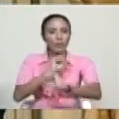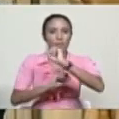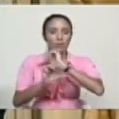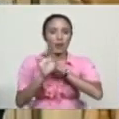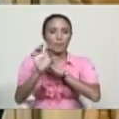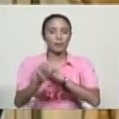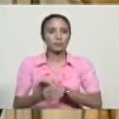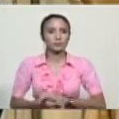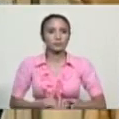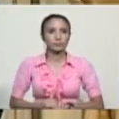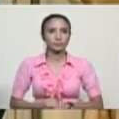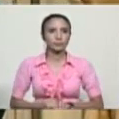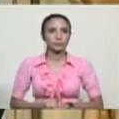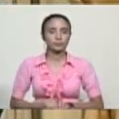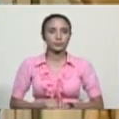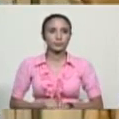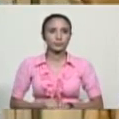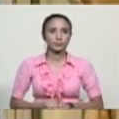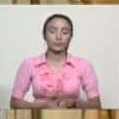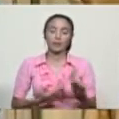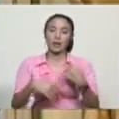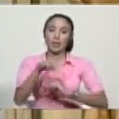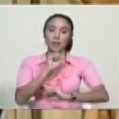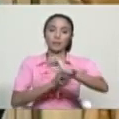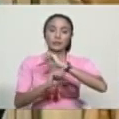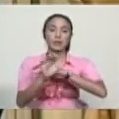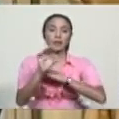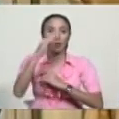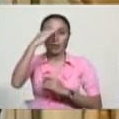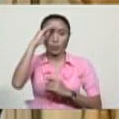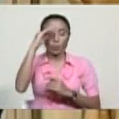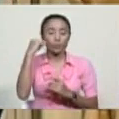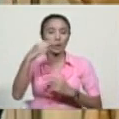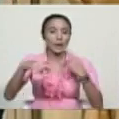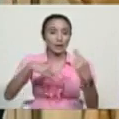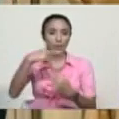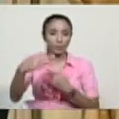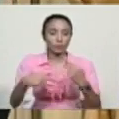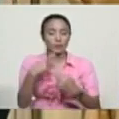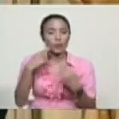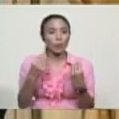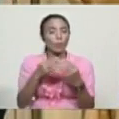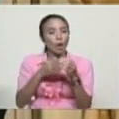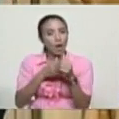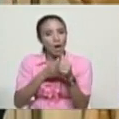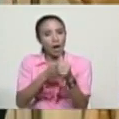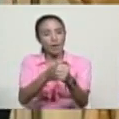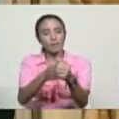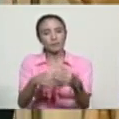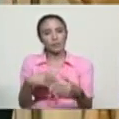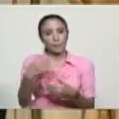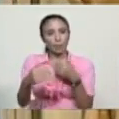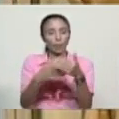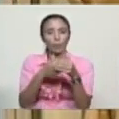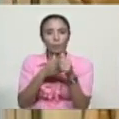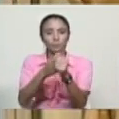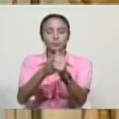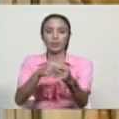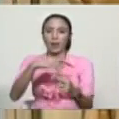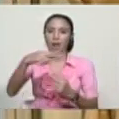país, la defensa de la Cuba revolucionaria, y en el arte de avanzar en el proceso